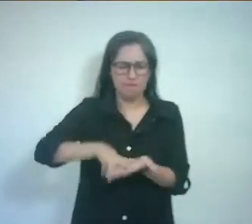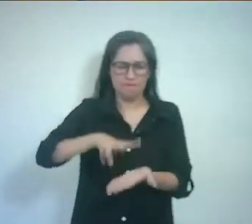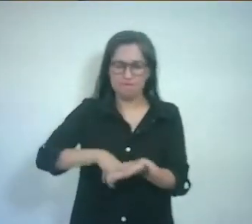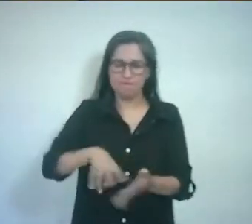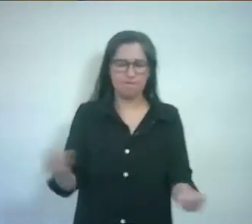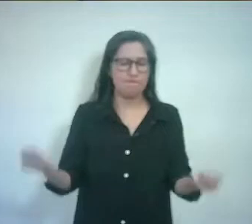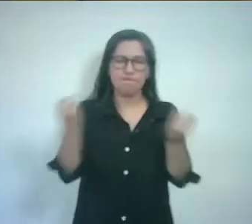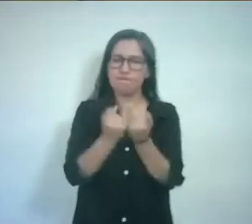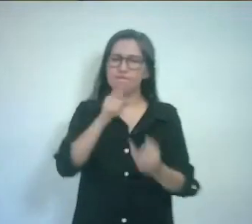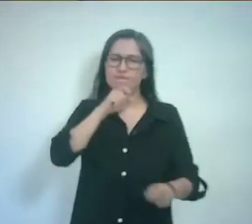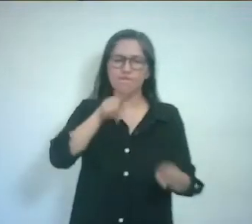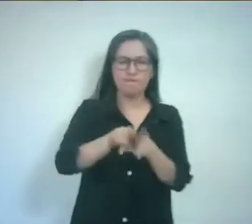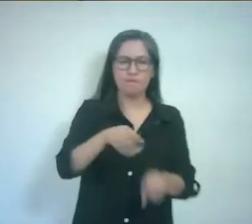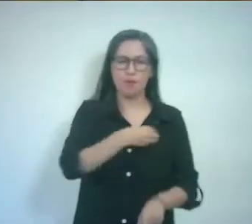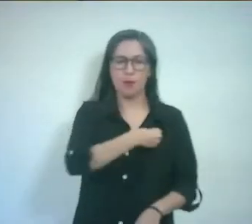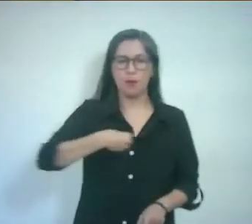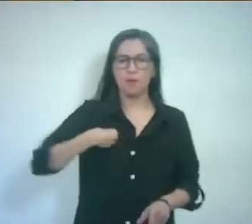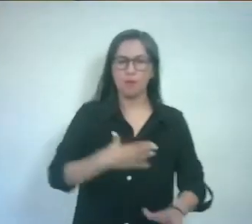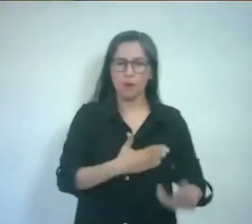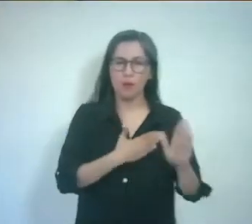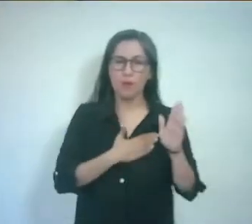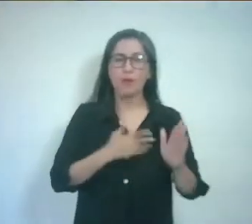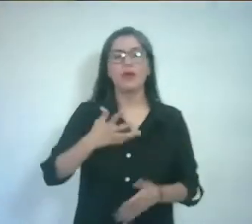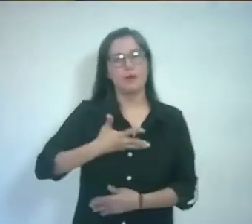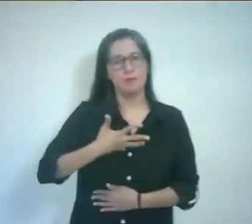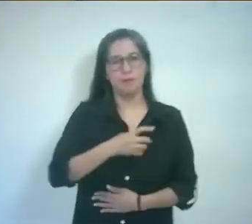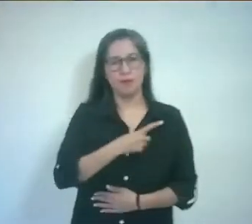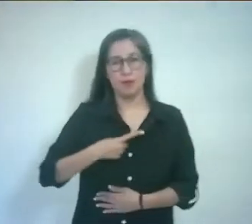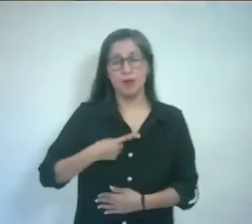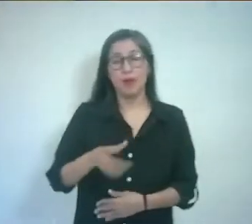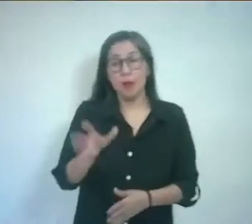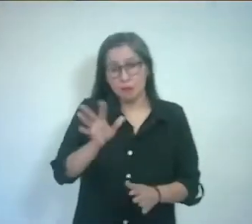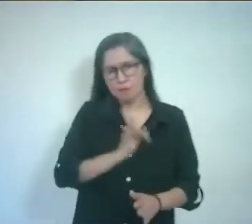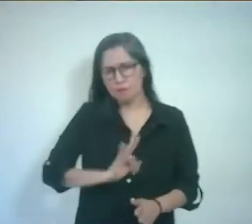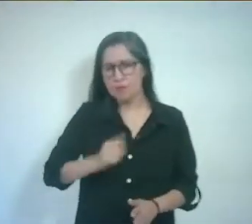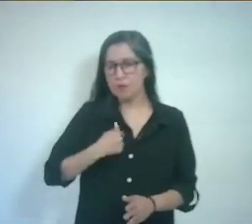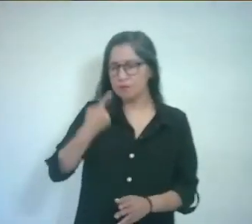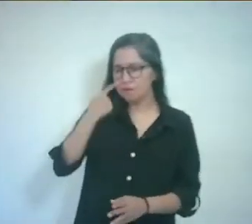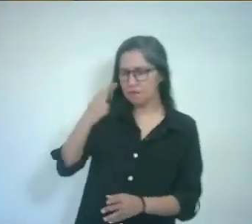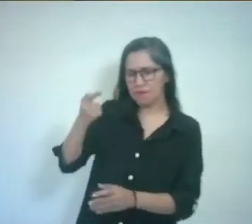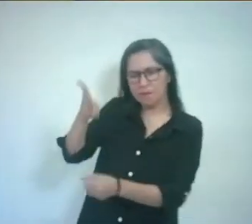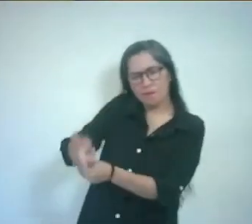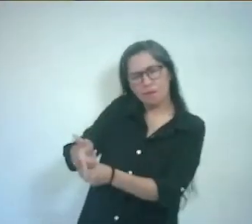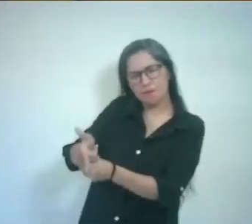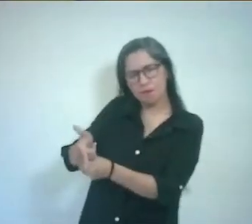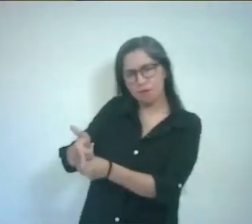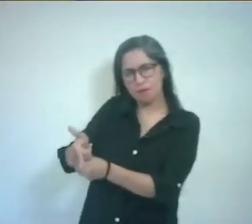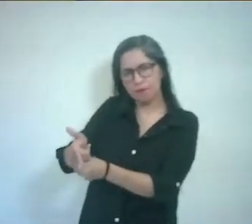y compromiso. Pues si pongo la mirada en